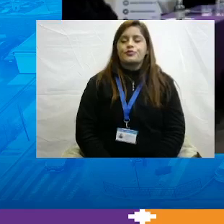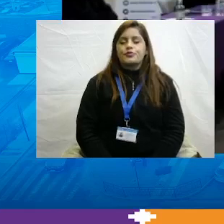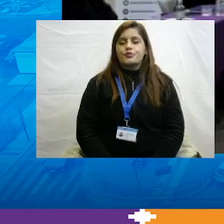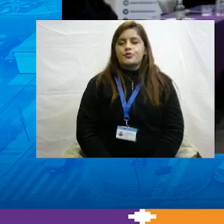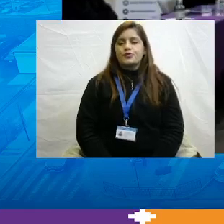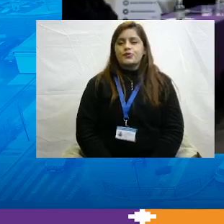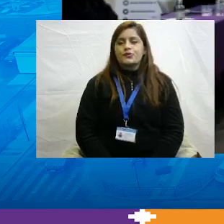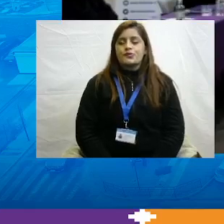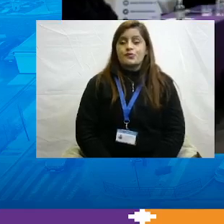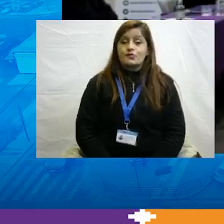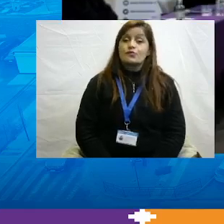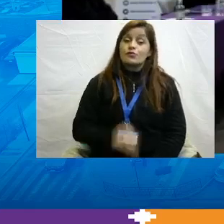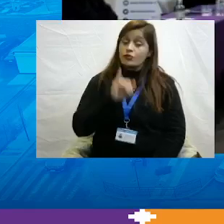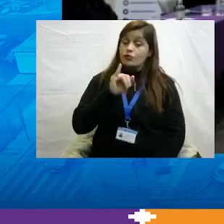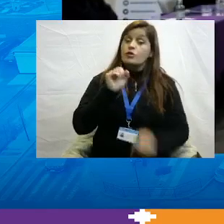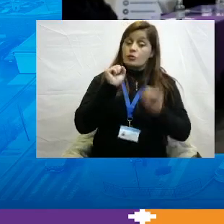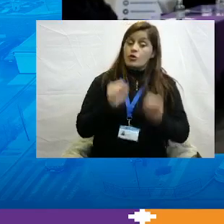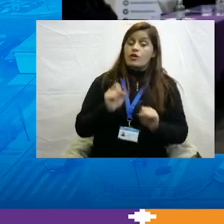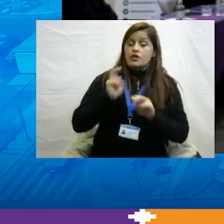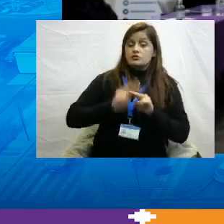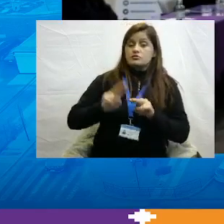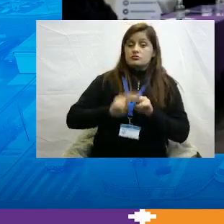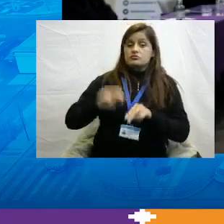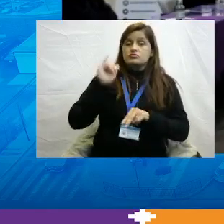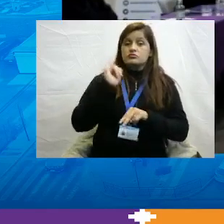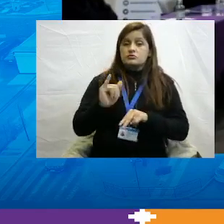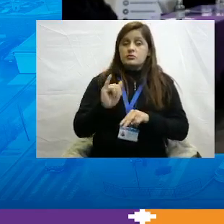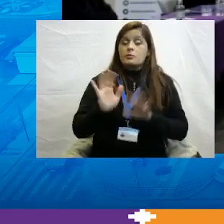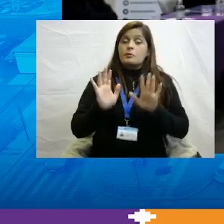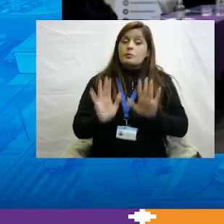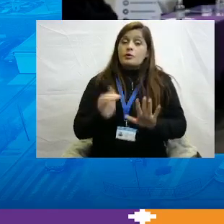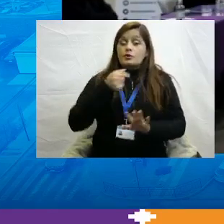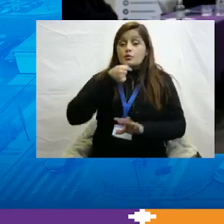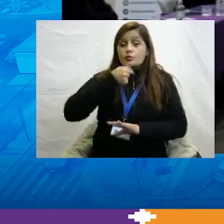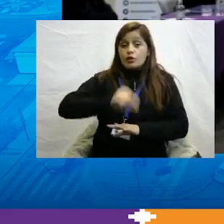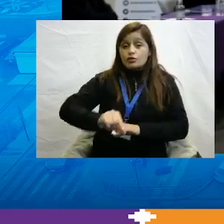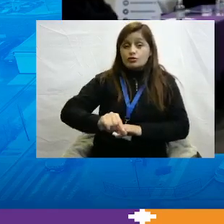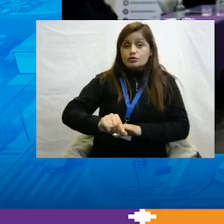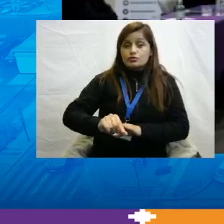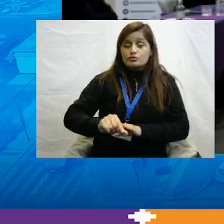Evidentemente eso es algo que siempre va a estar abierto. O sea, por lo pronto